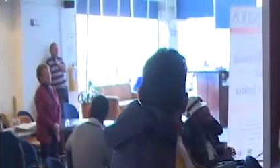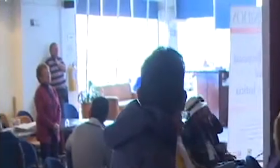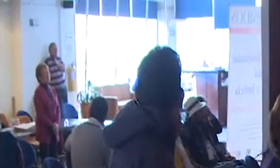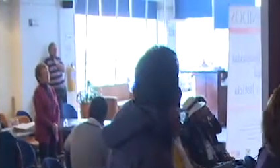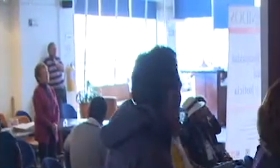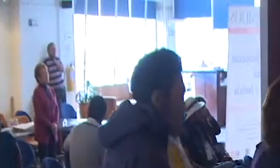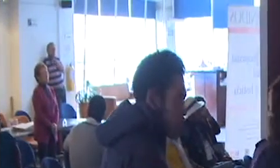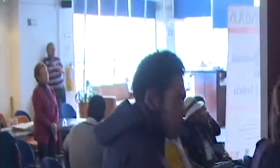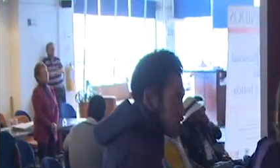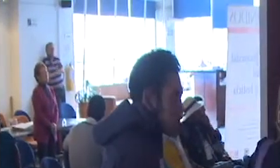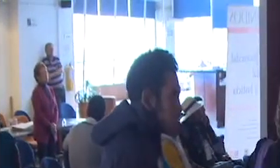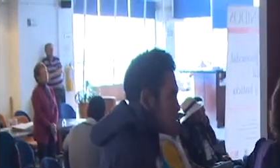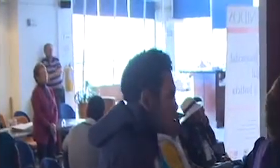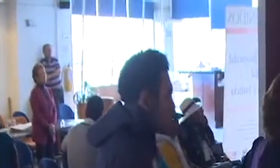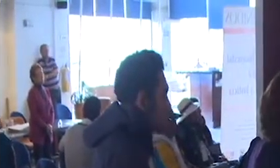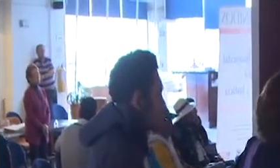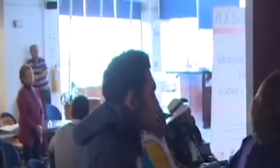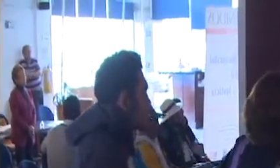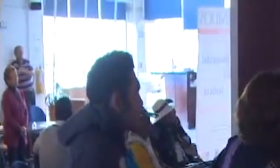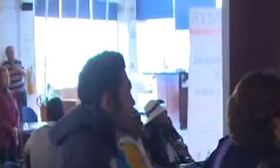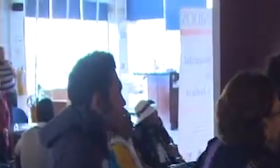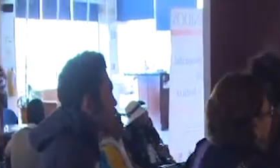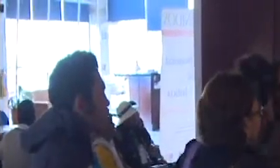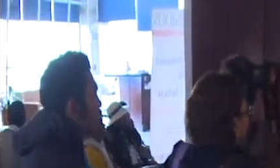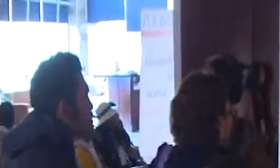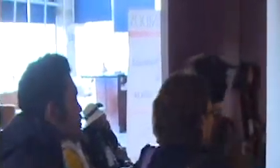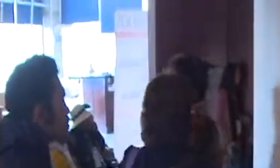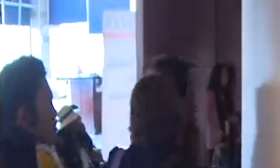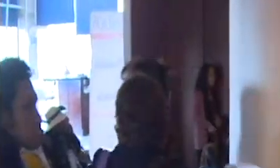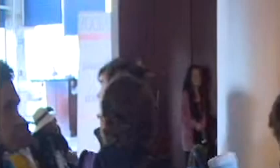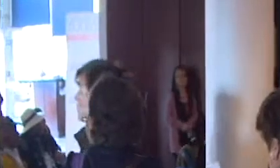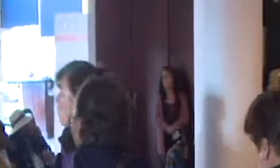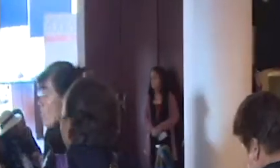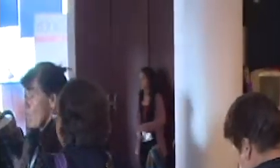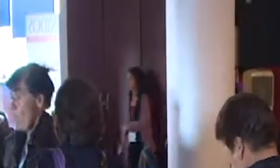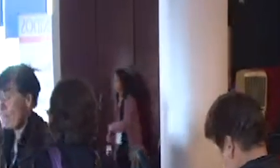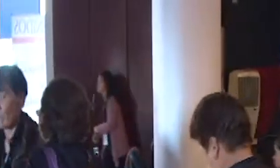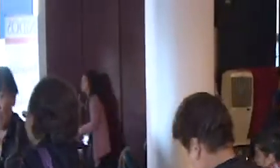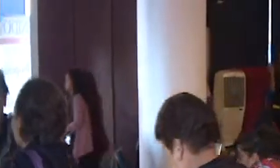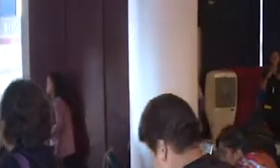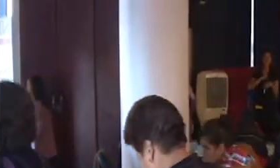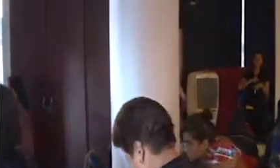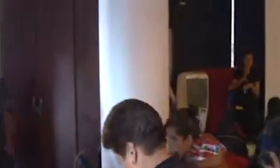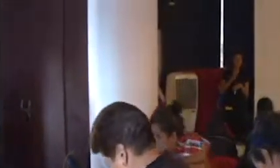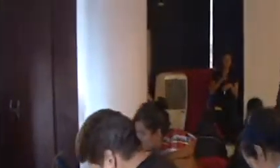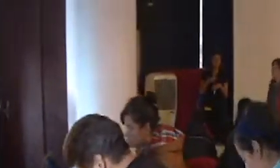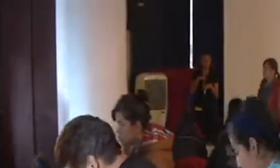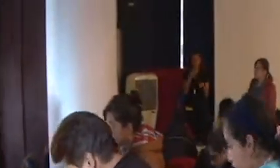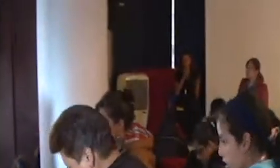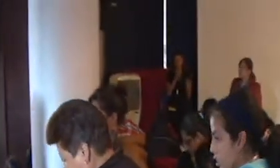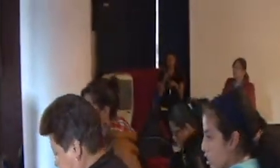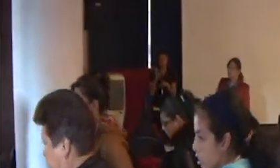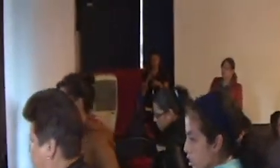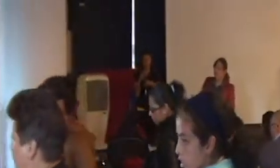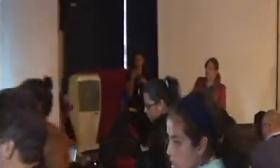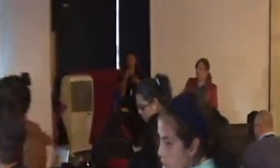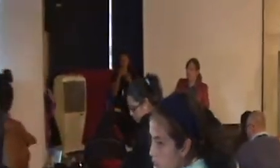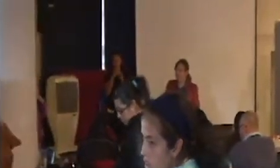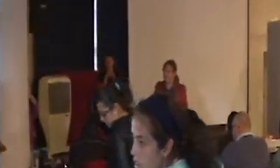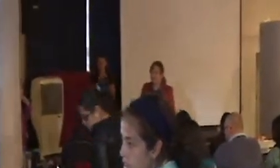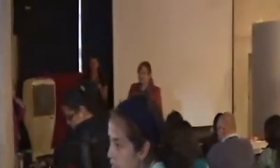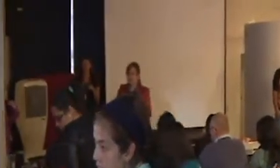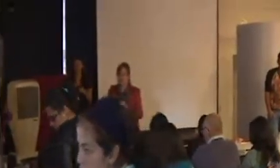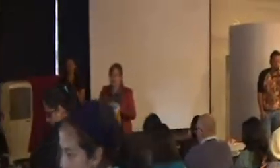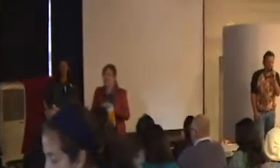Un cuerpo empoderado, ¿no? Efectivamente, hoy se ha hablado mucho de los derechos y de las personas que tienen que responder por